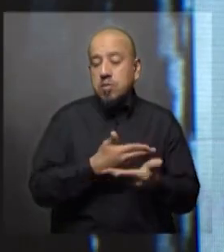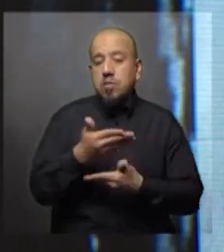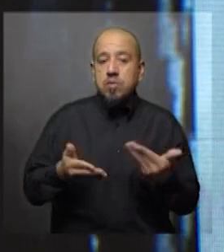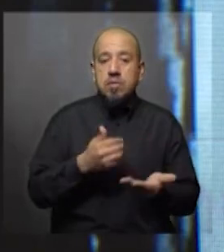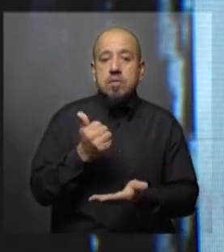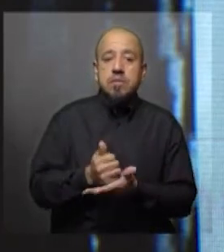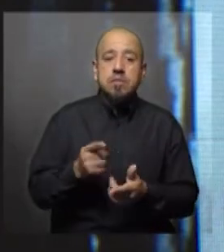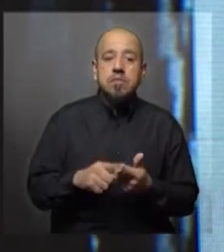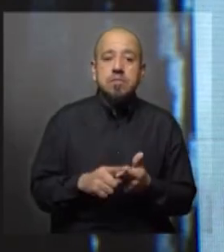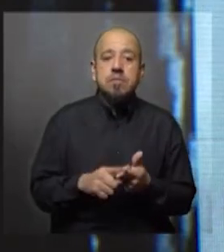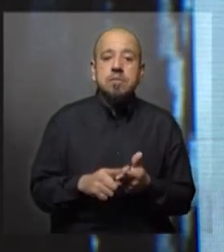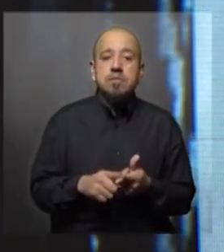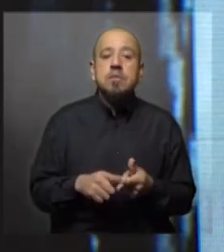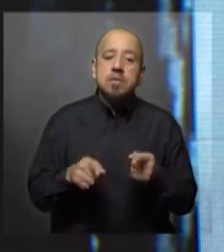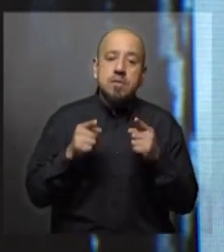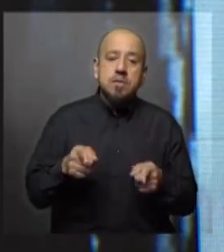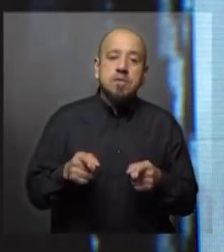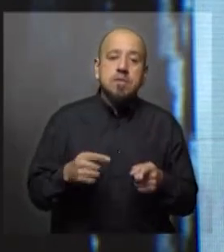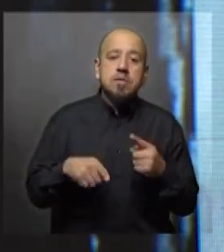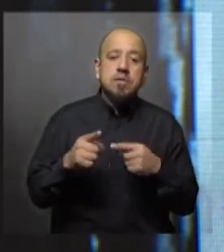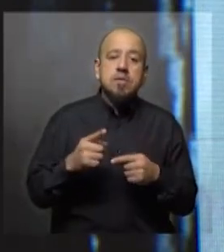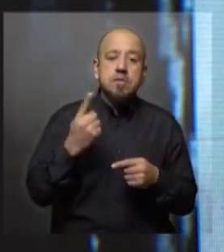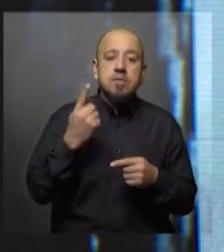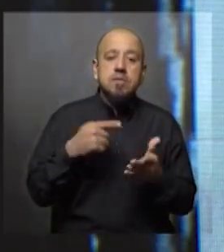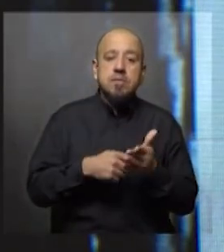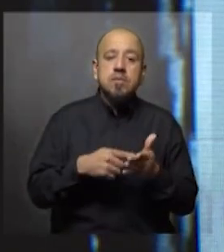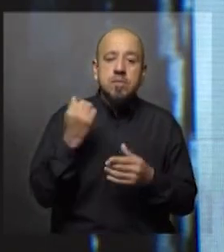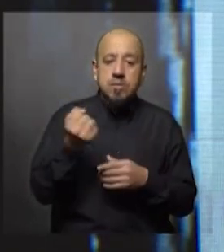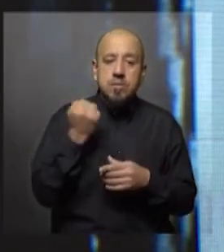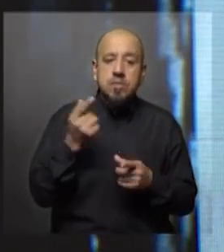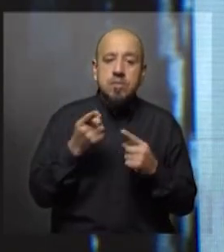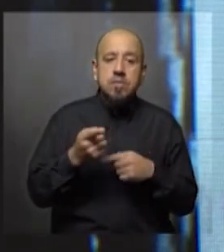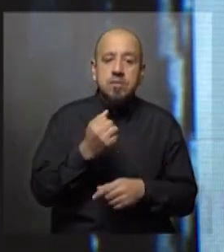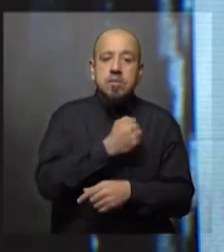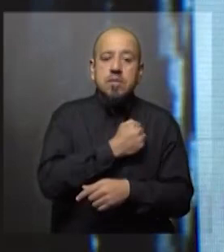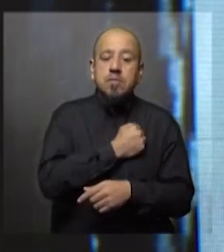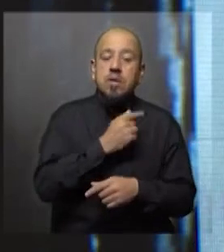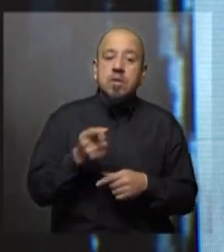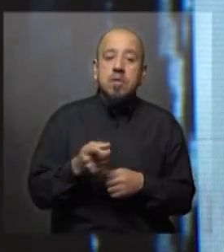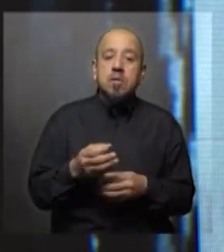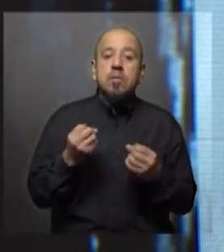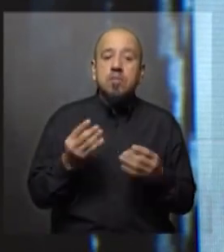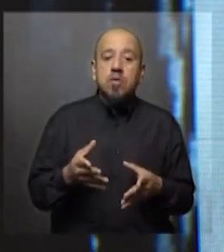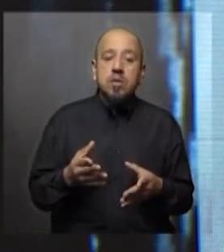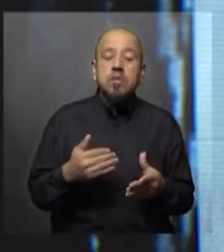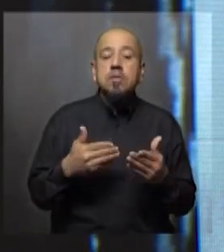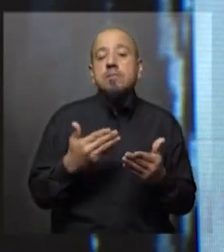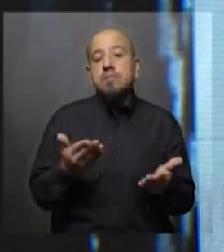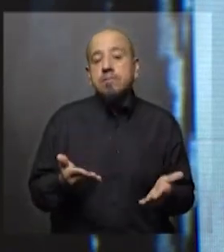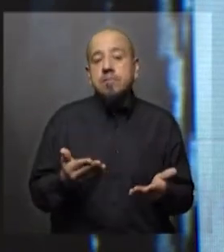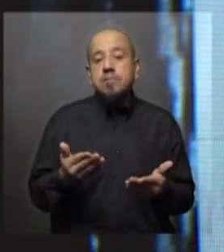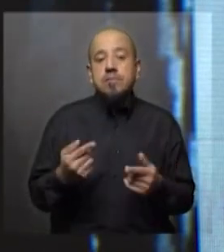participando ese ese también es el punto fundamental y yo creo que eso da mucho miedo porque esto pone en discusión